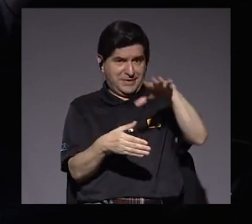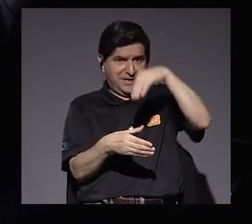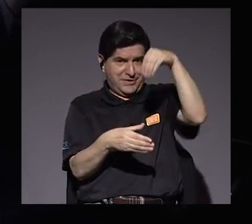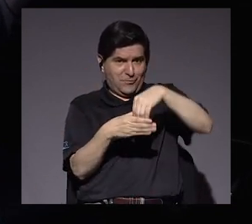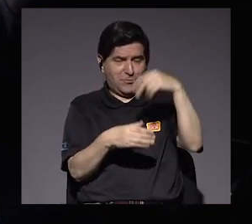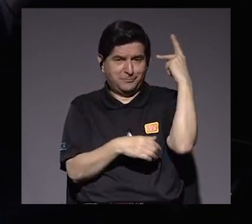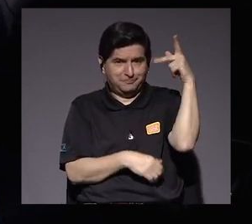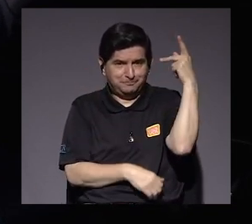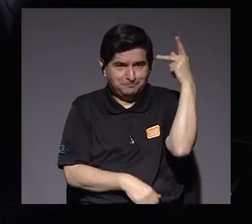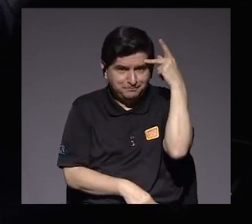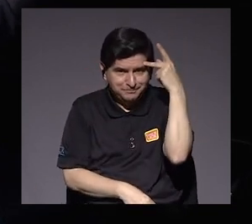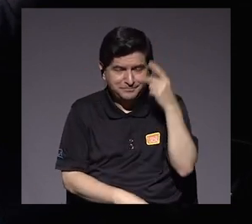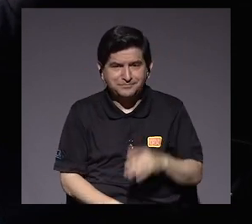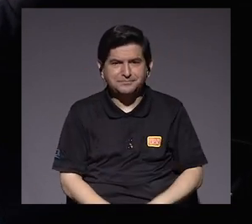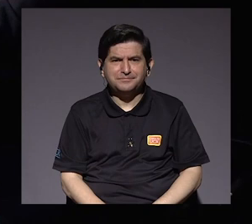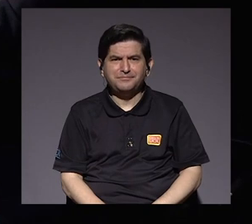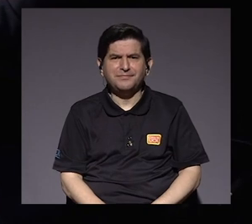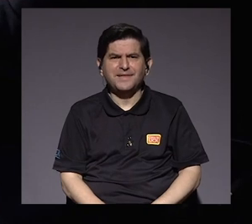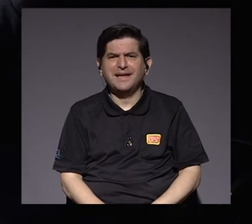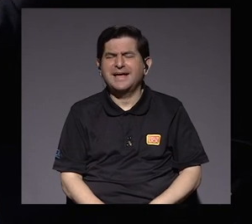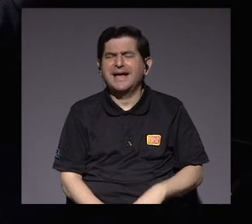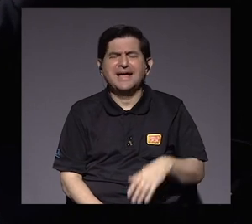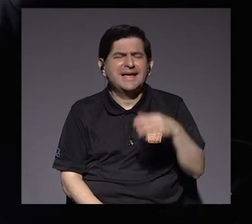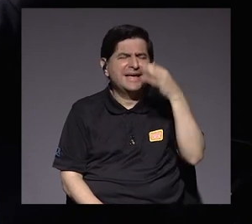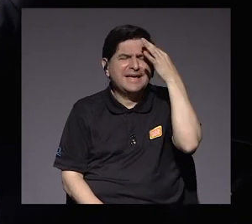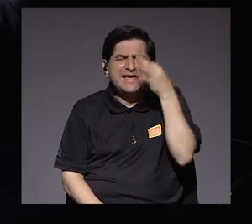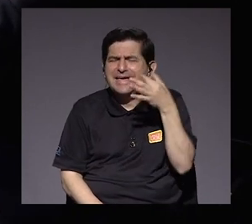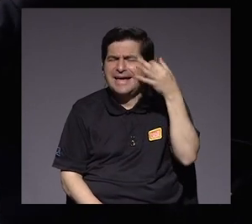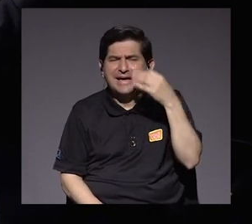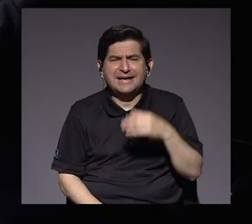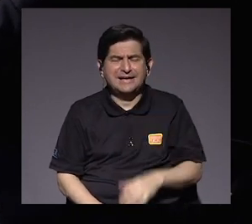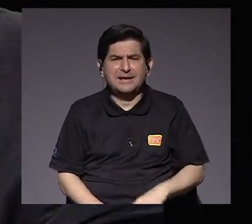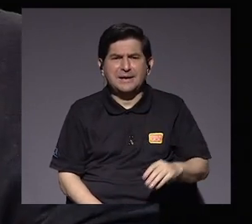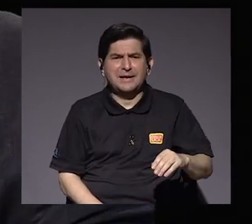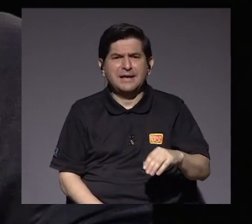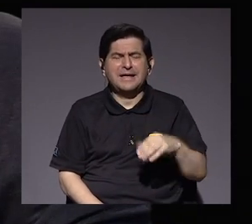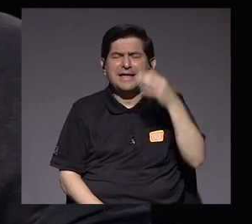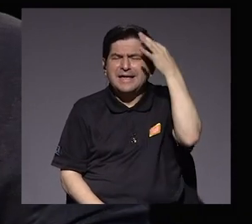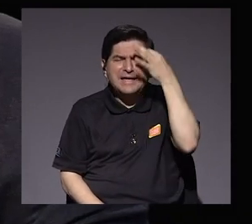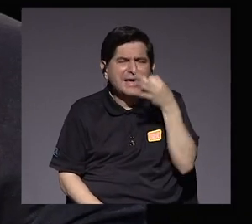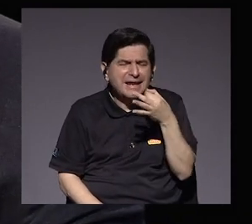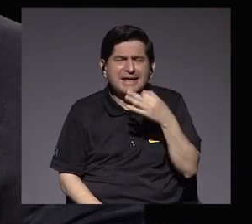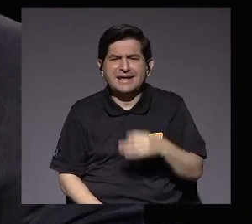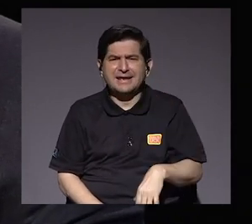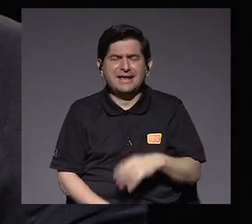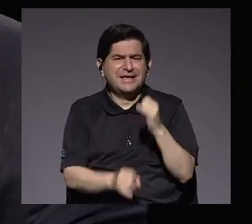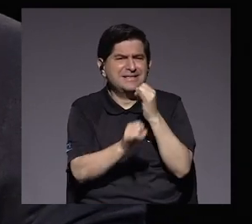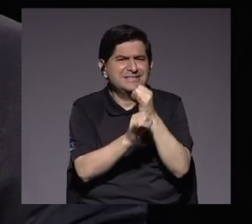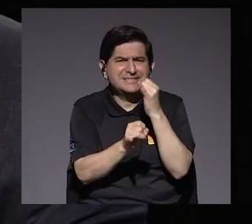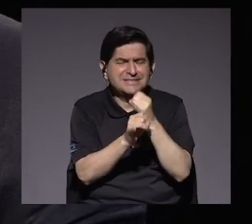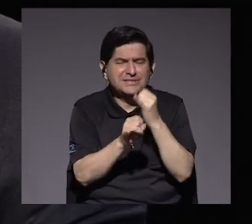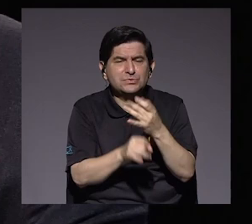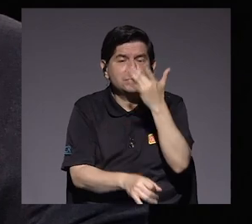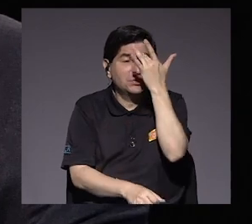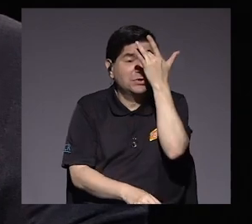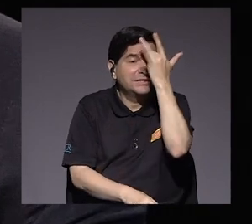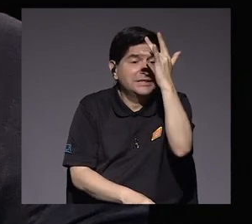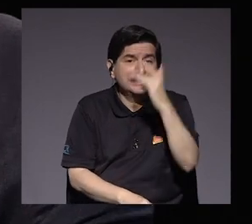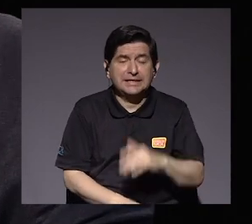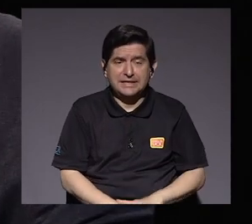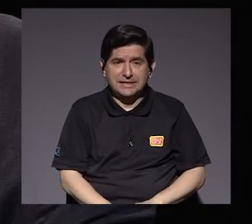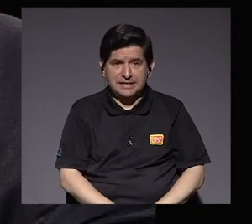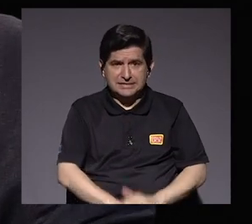El primero es uno de contexto político. ¿La defensora? ¿A quién se le ocurre antes poner, que el Ministerio Público? ¿A quién se le ocurre poner una entidad